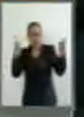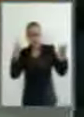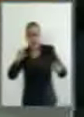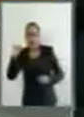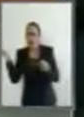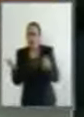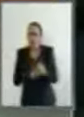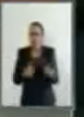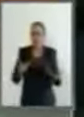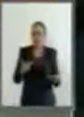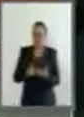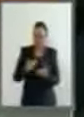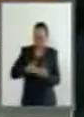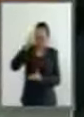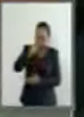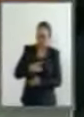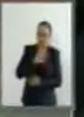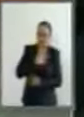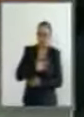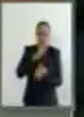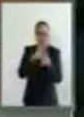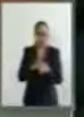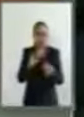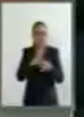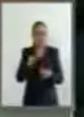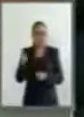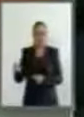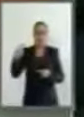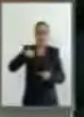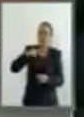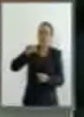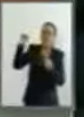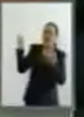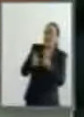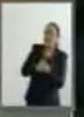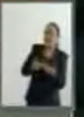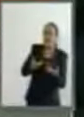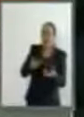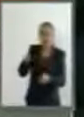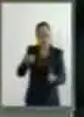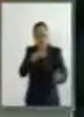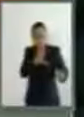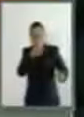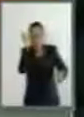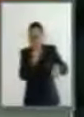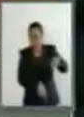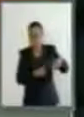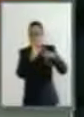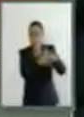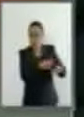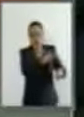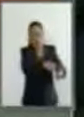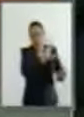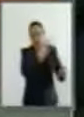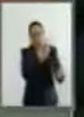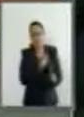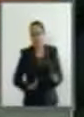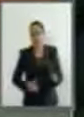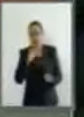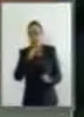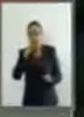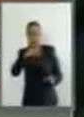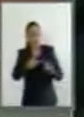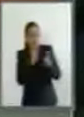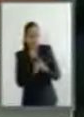nunca tuvimos, y es justo decirlo, nunca nos vino a la mente pedirle que dejara la comisión, porque